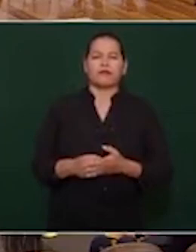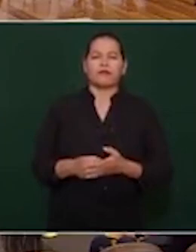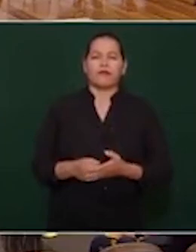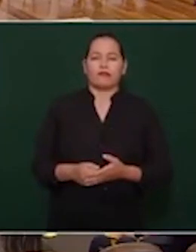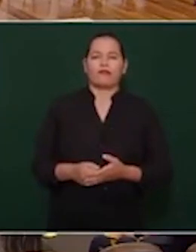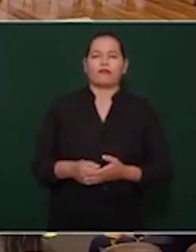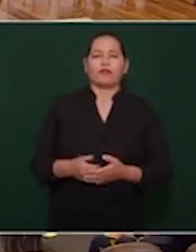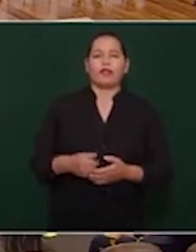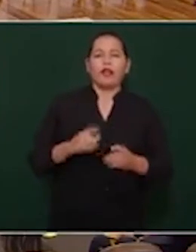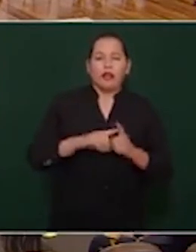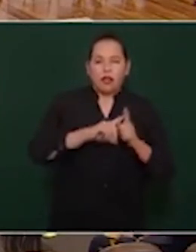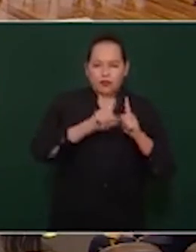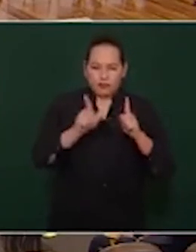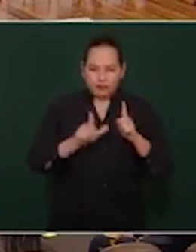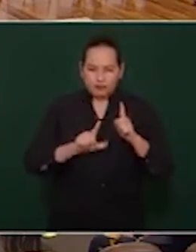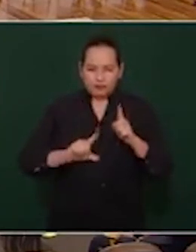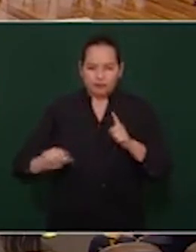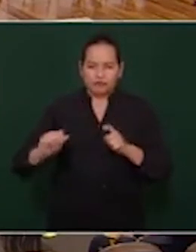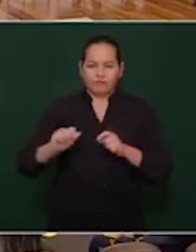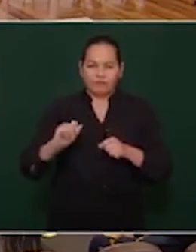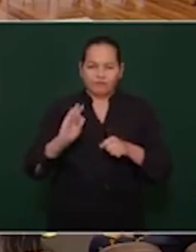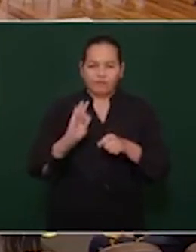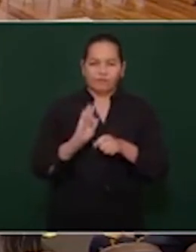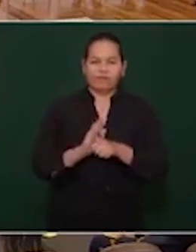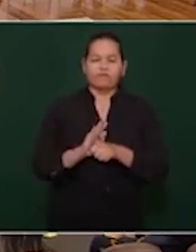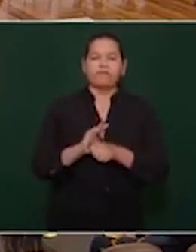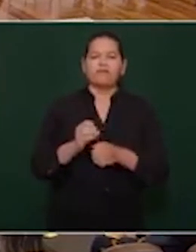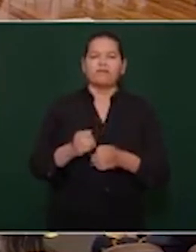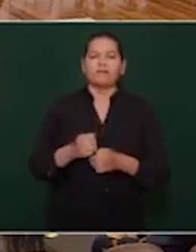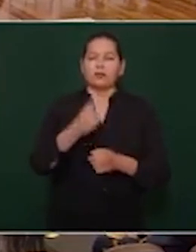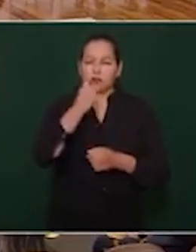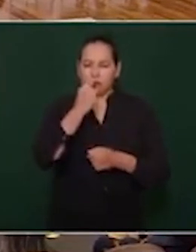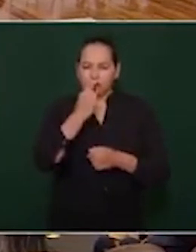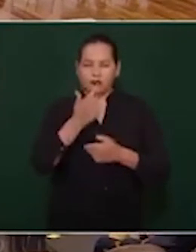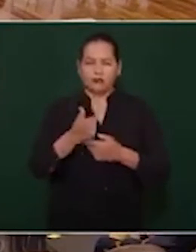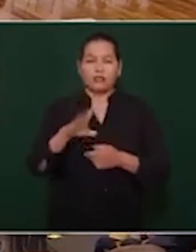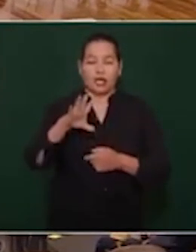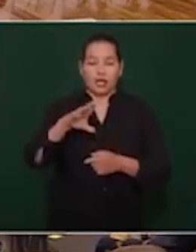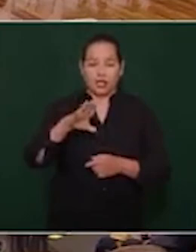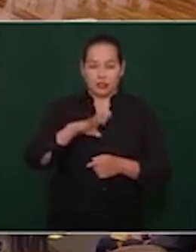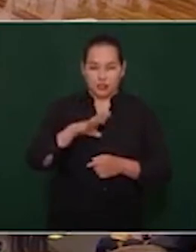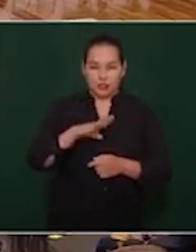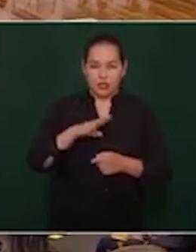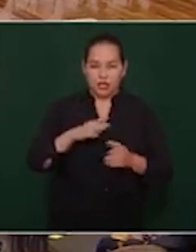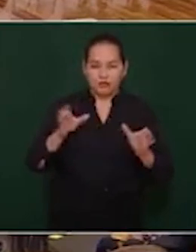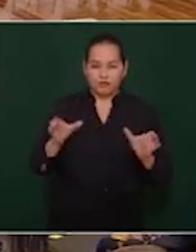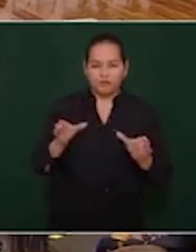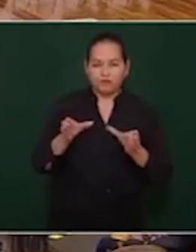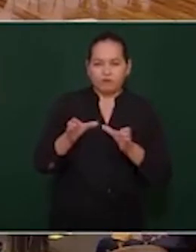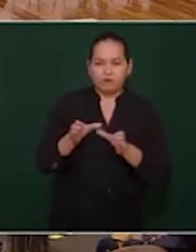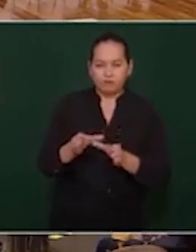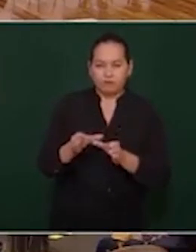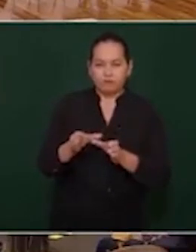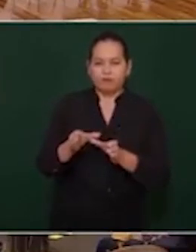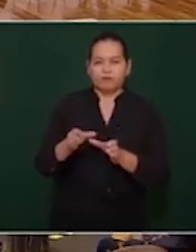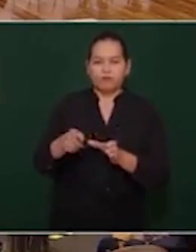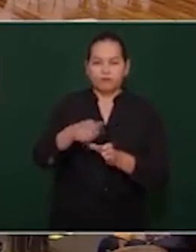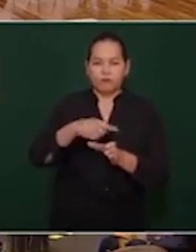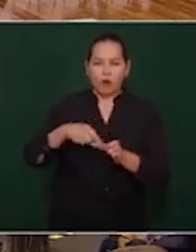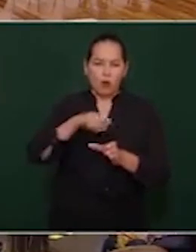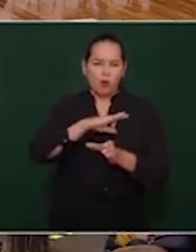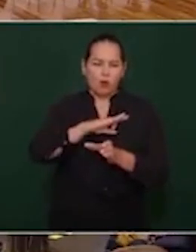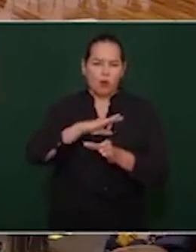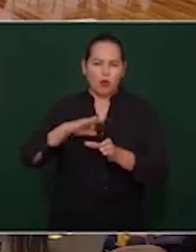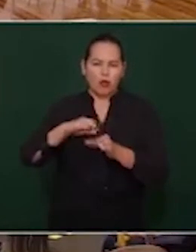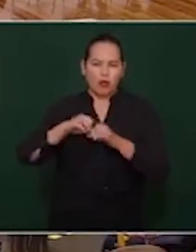Guardia Nacional, donde se aloja el personal de la Guardia y de ahí tiene la posibilidad de desplegar,